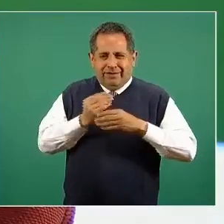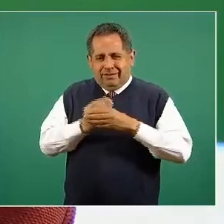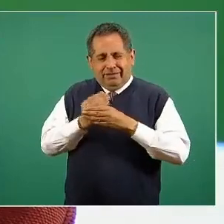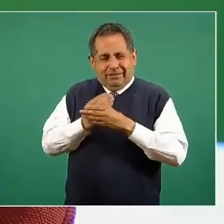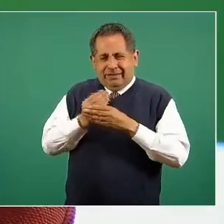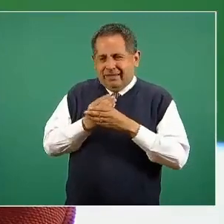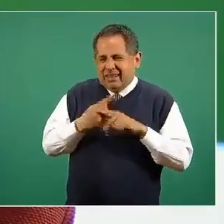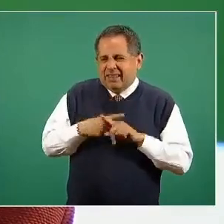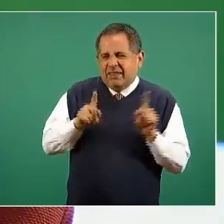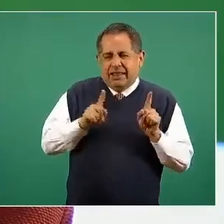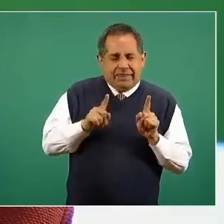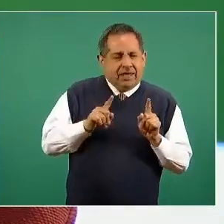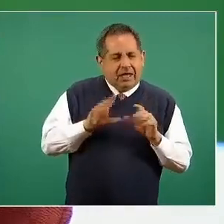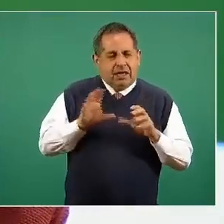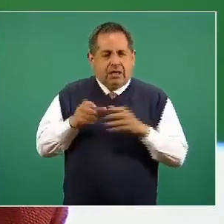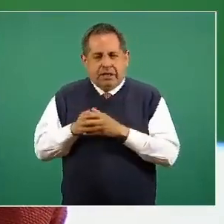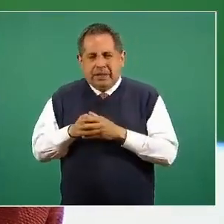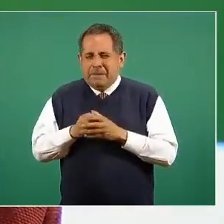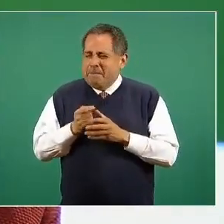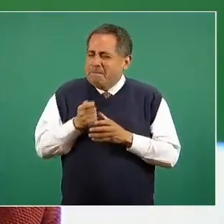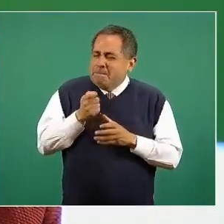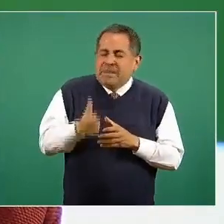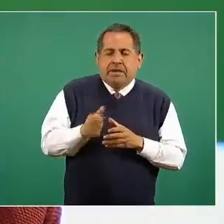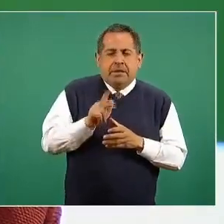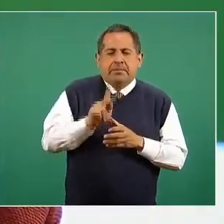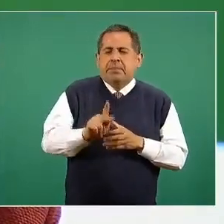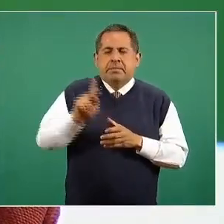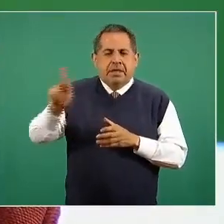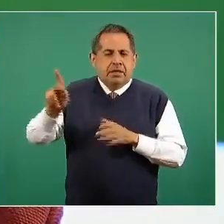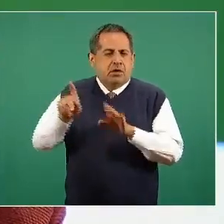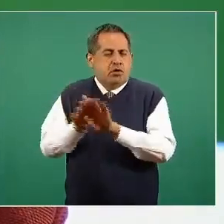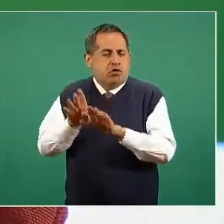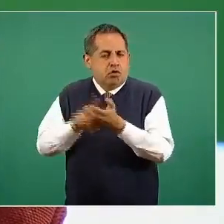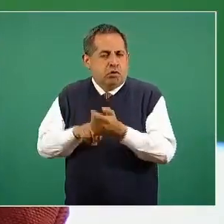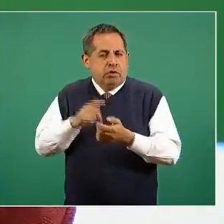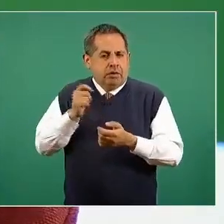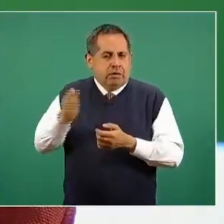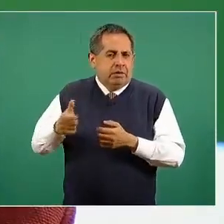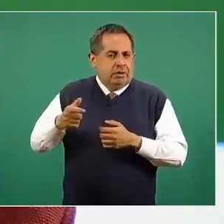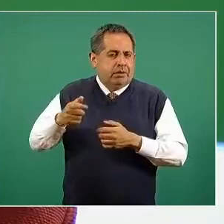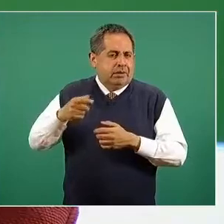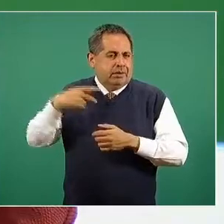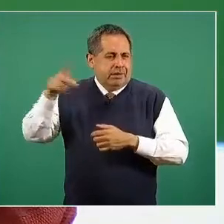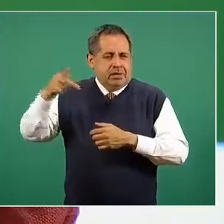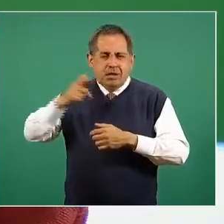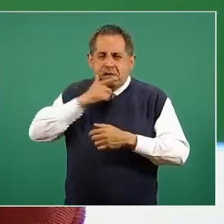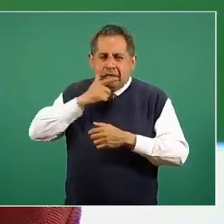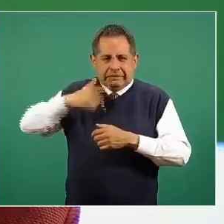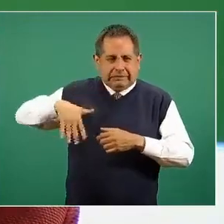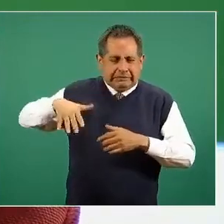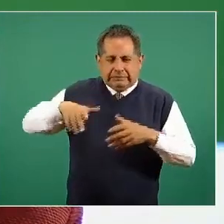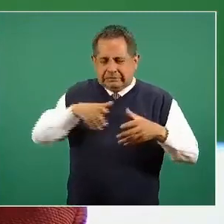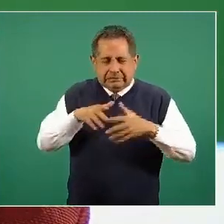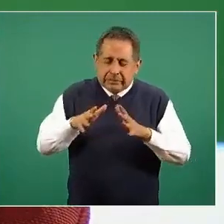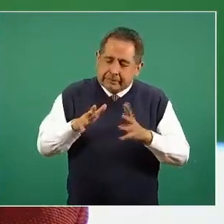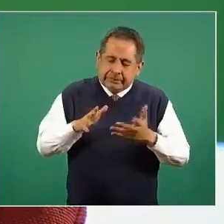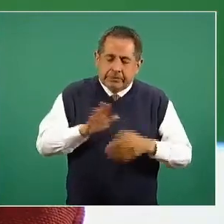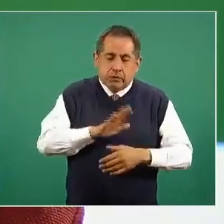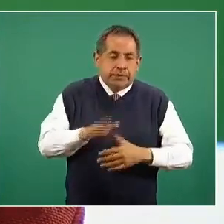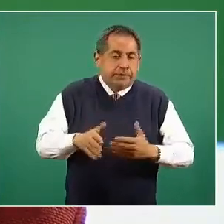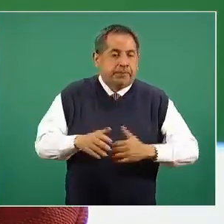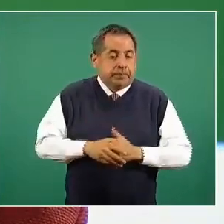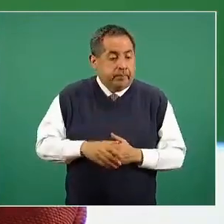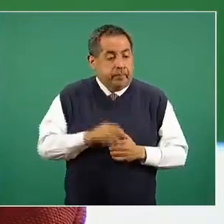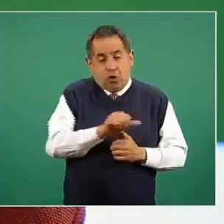SARS-CoV-2 que tenía una similitud importante con la variante de la que hablábamos previamente.